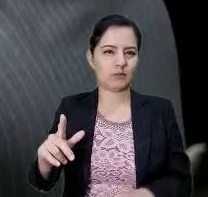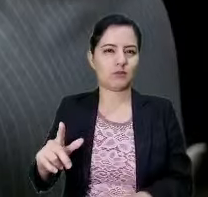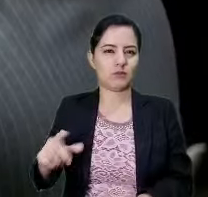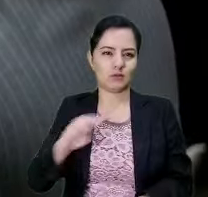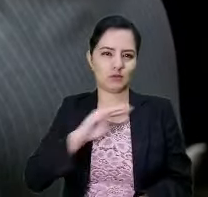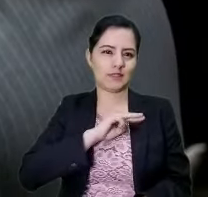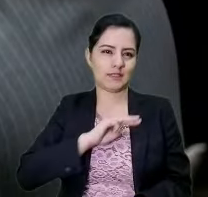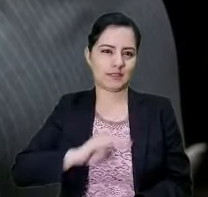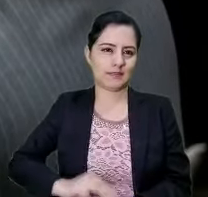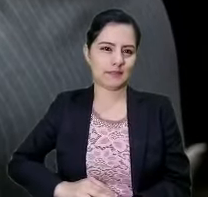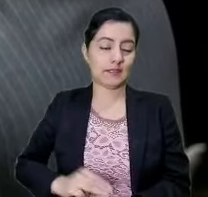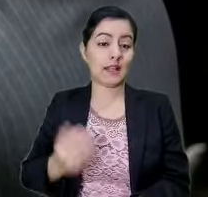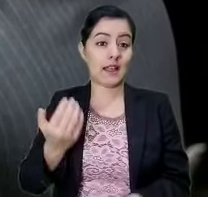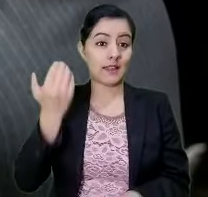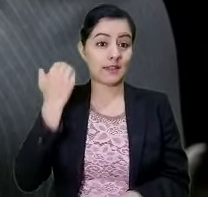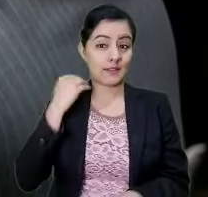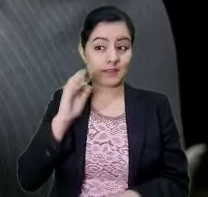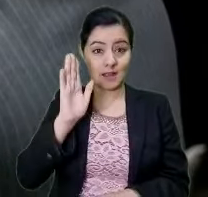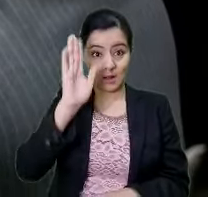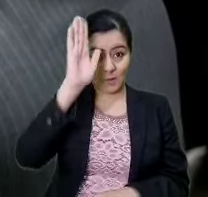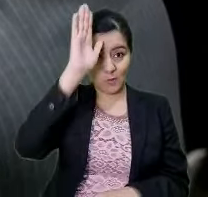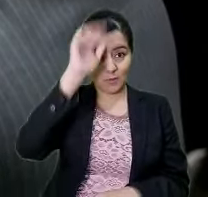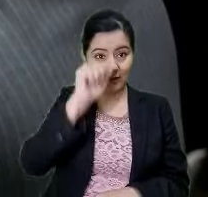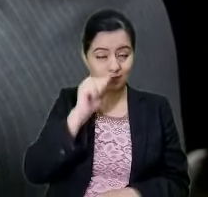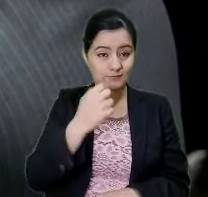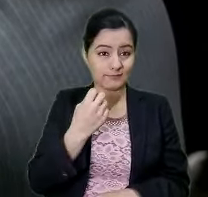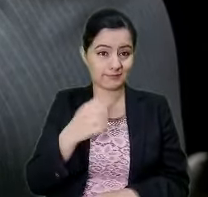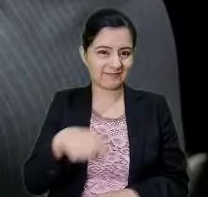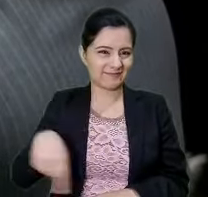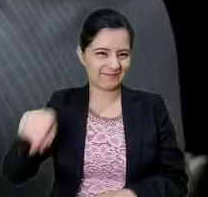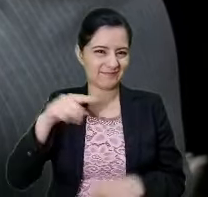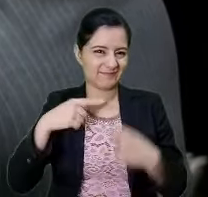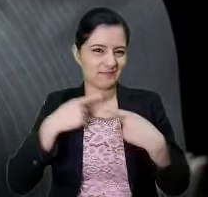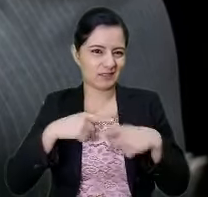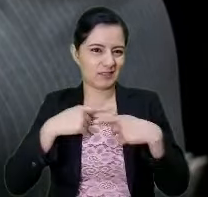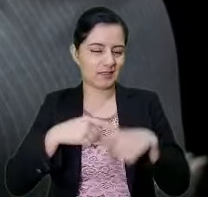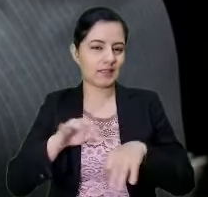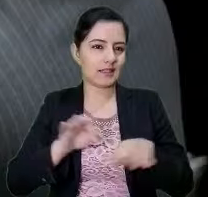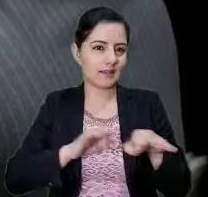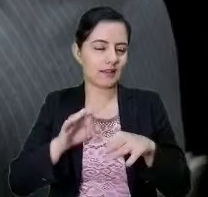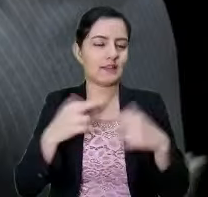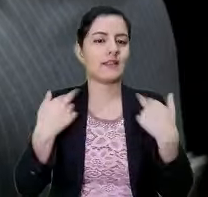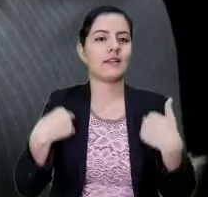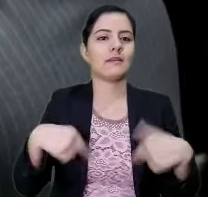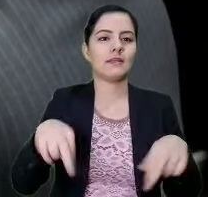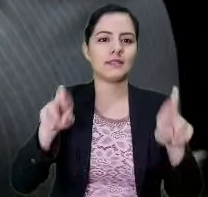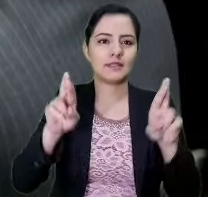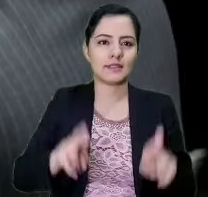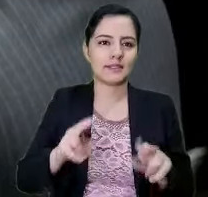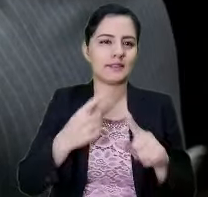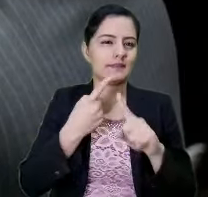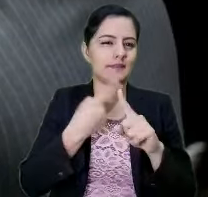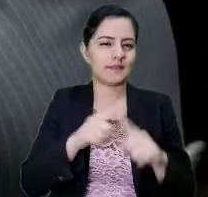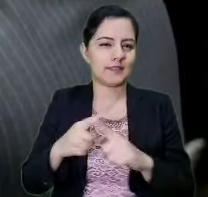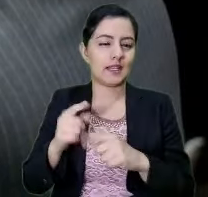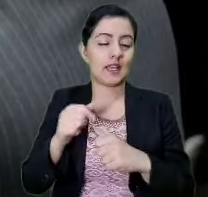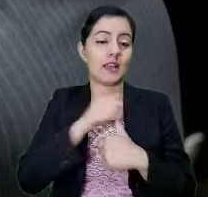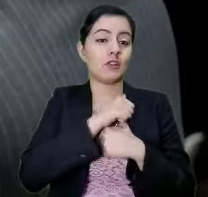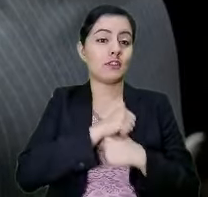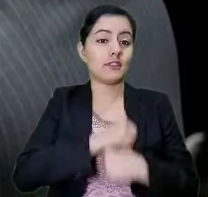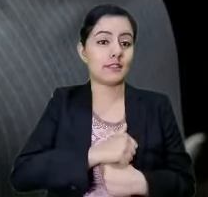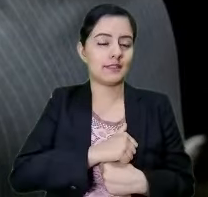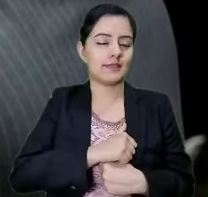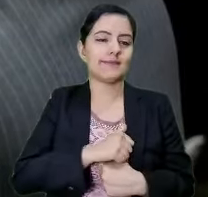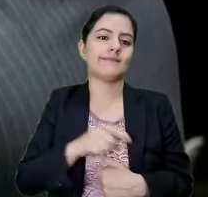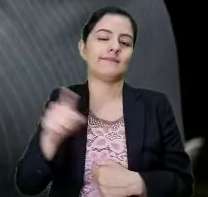que han convenido con los trabajadores, con los representantes, los delegados, las autoridades que están al frente de